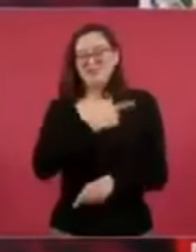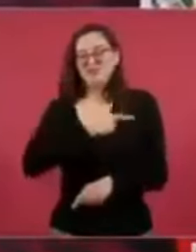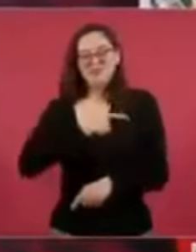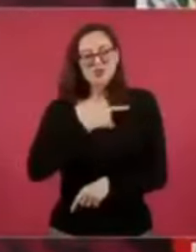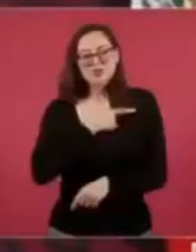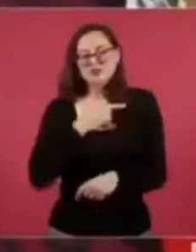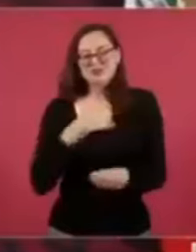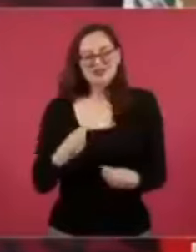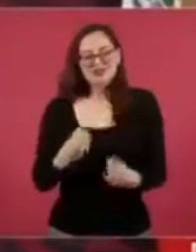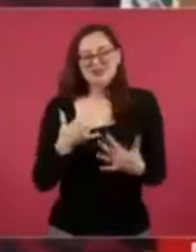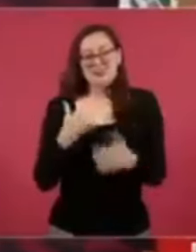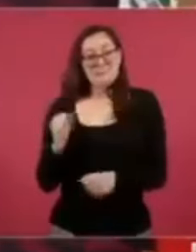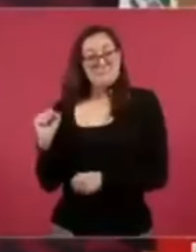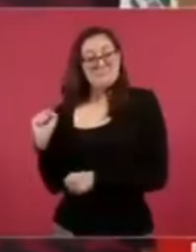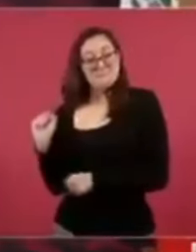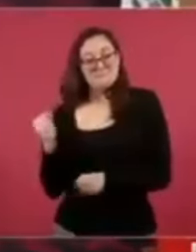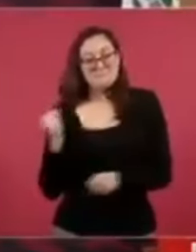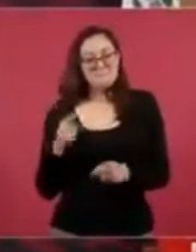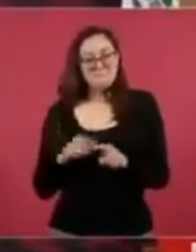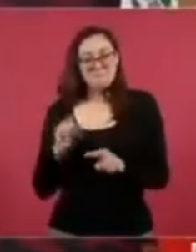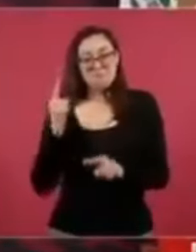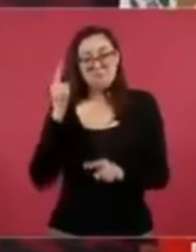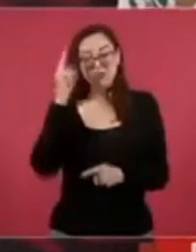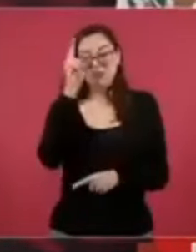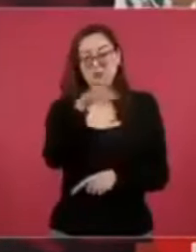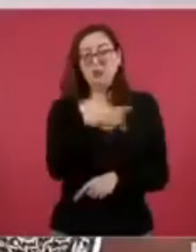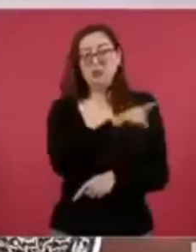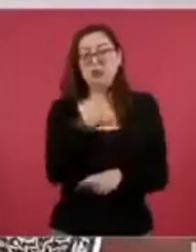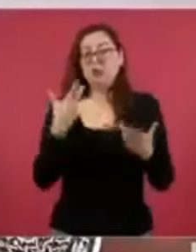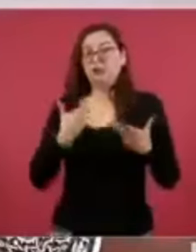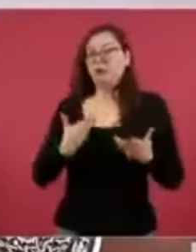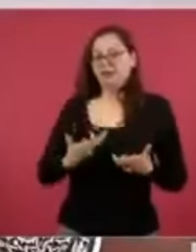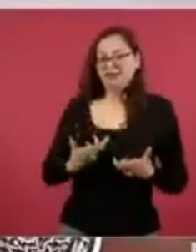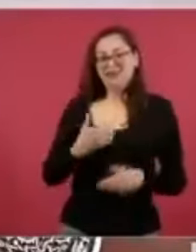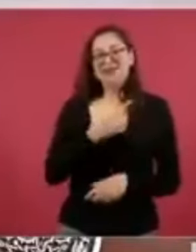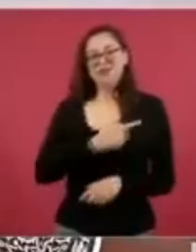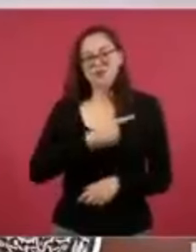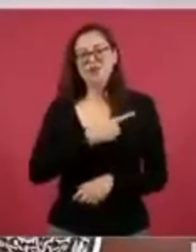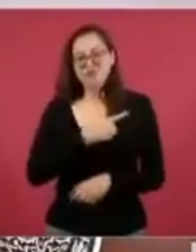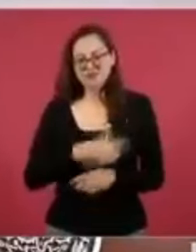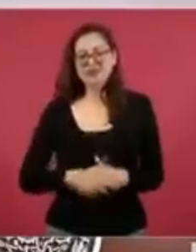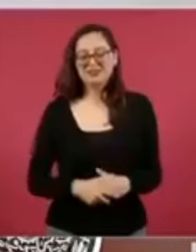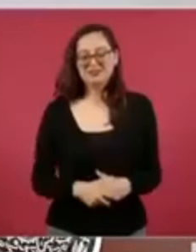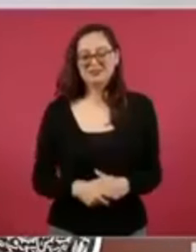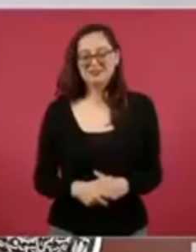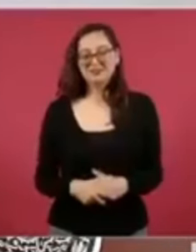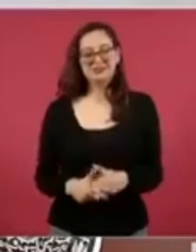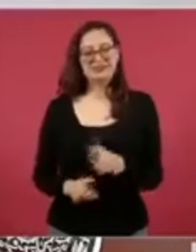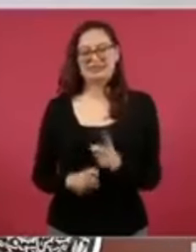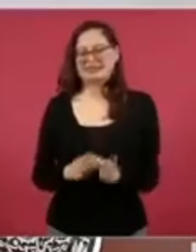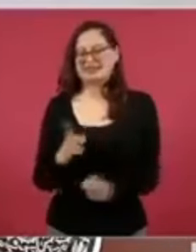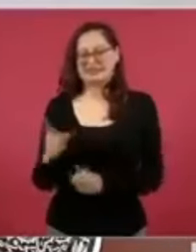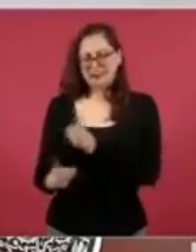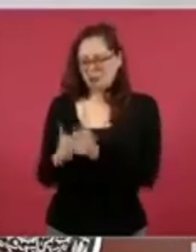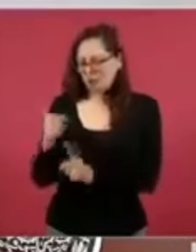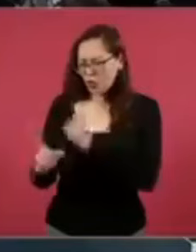Olímpicos y llevamos 4 medallas con la de Marco Verde, que no sabemos si va a ser de oro o de plata. Y estoy seguro,